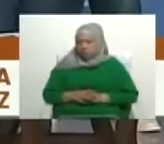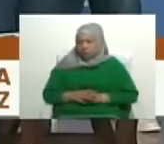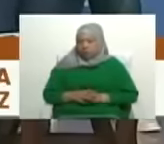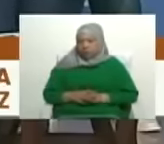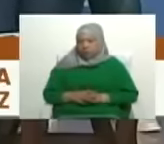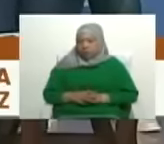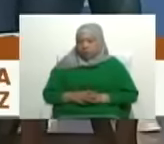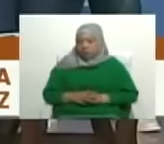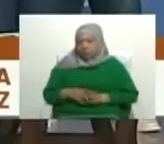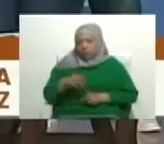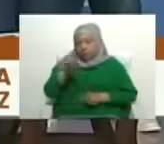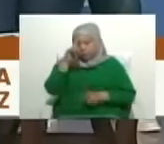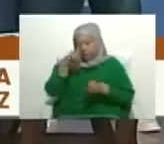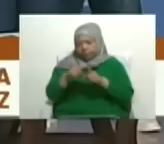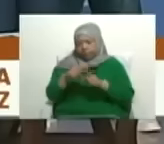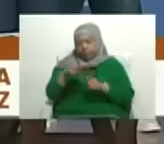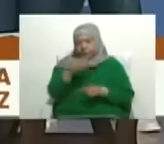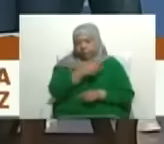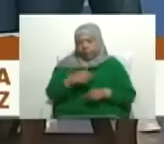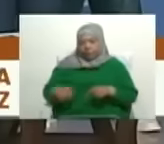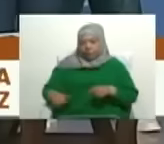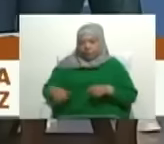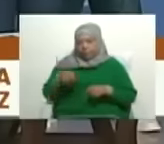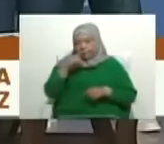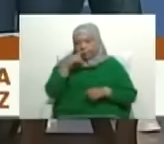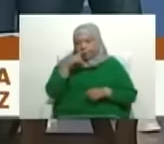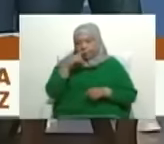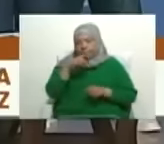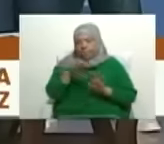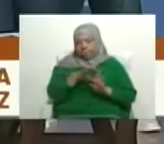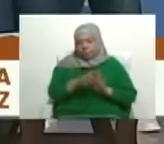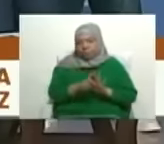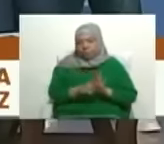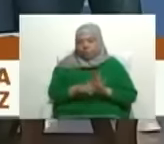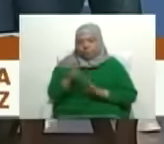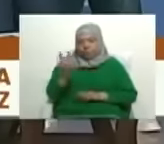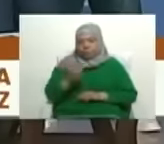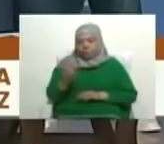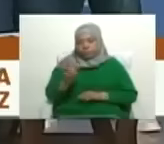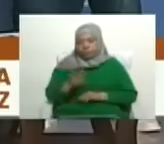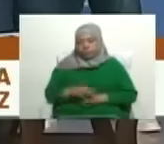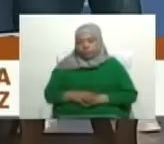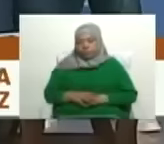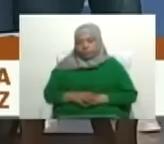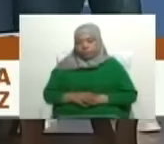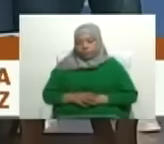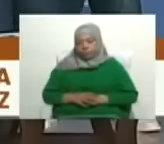Entrega de las rutas diarias del presidente constitucional de la República Bolivariana de Venezuela.